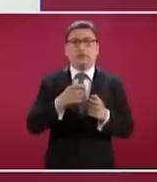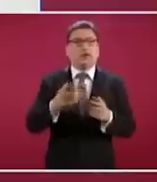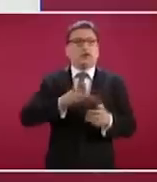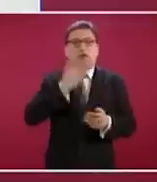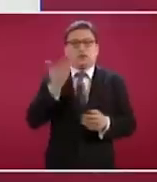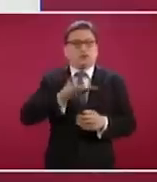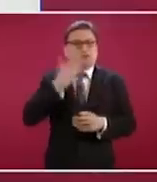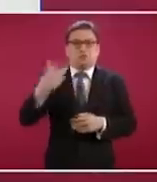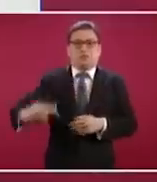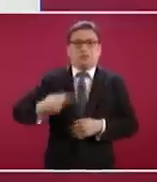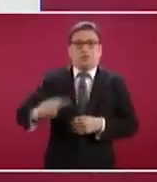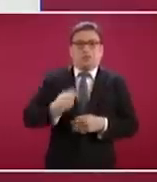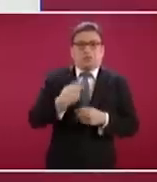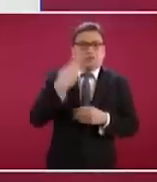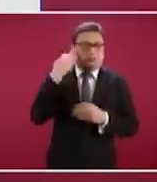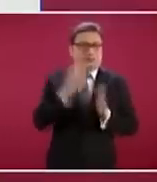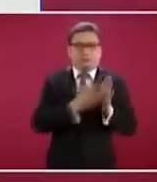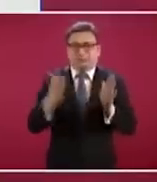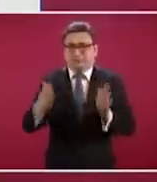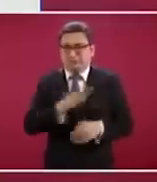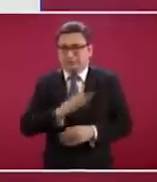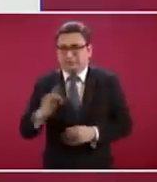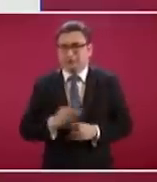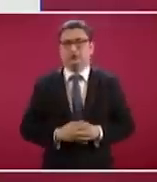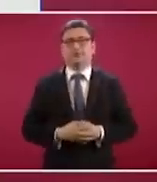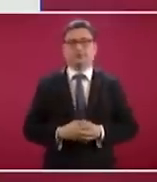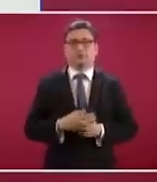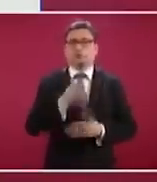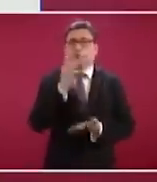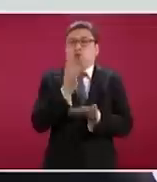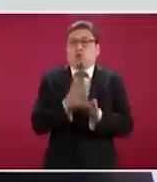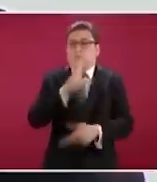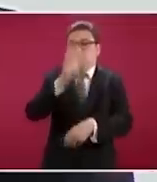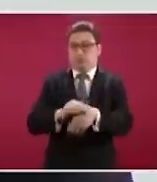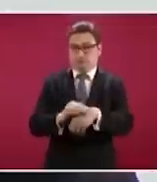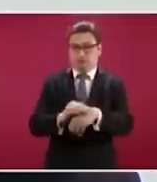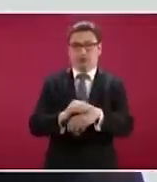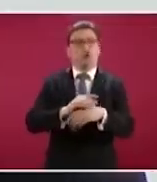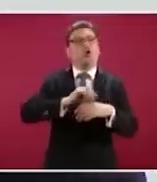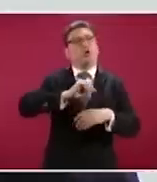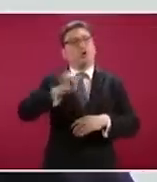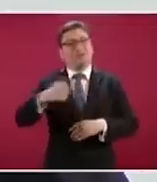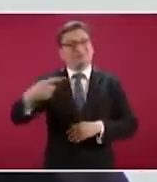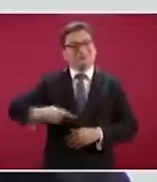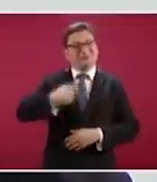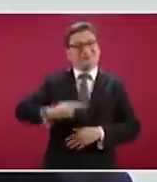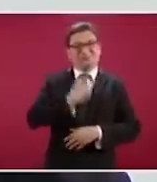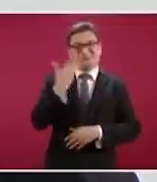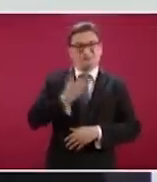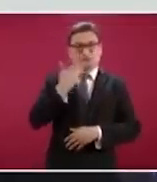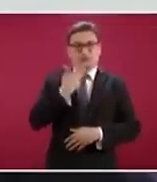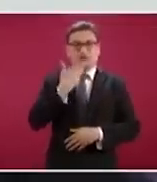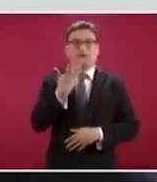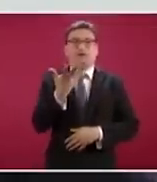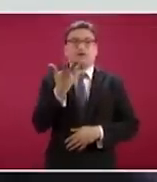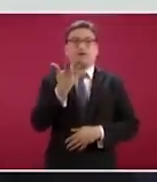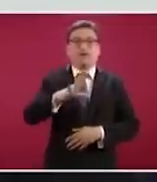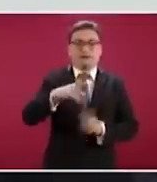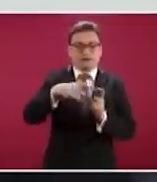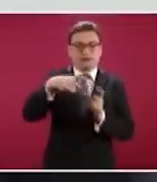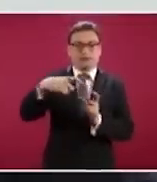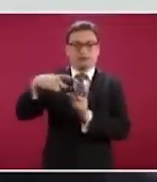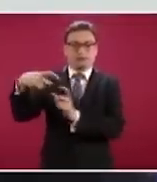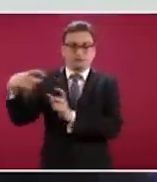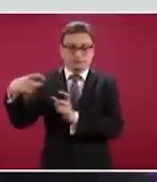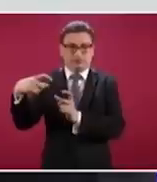en esta fecha decembrina. Solo se permiten, y para aclarar otra que es muy constante, 10 cajetillas de cigarros, no